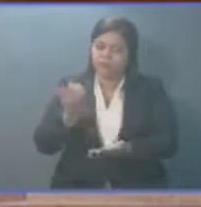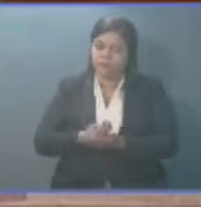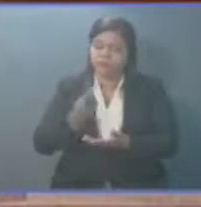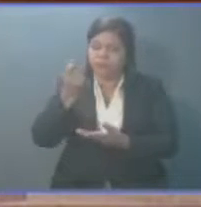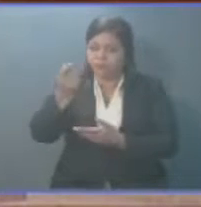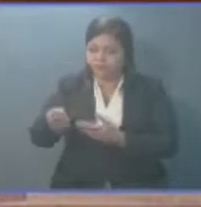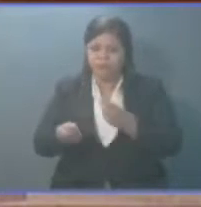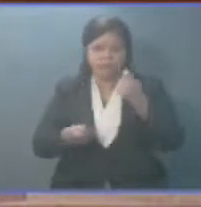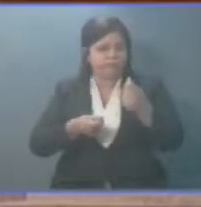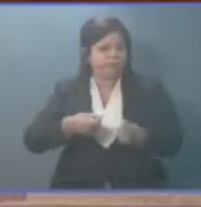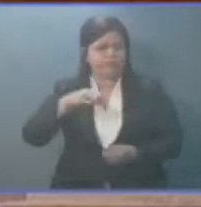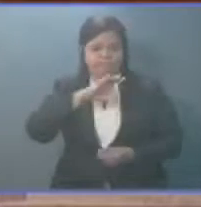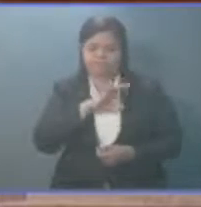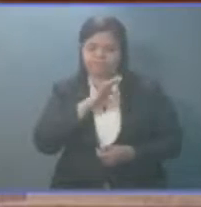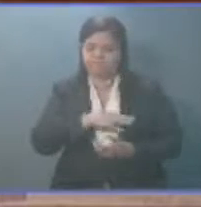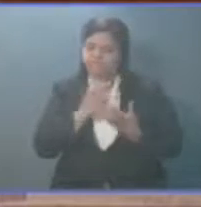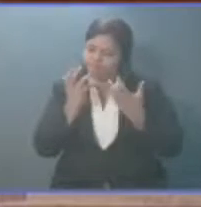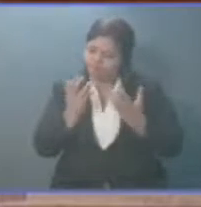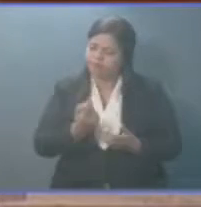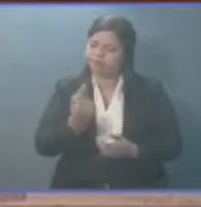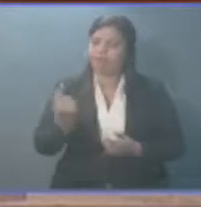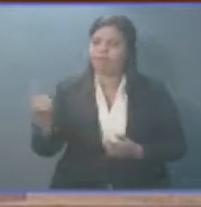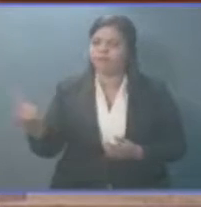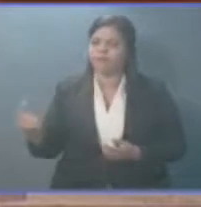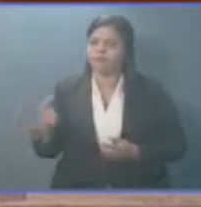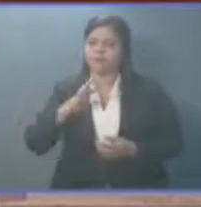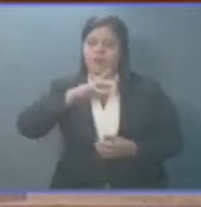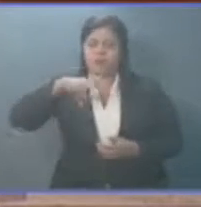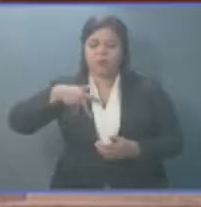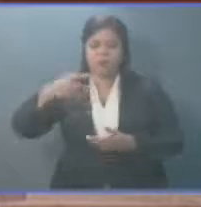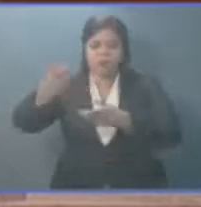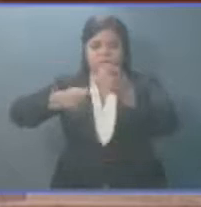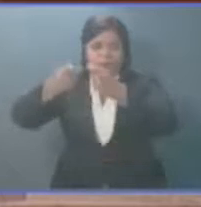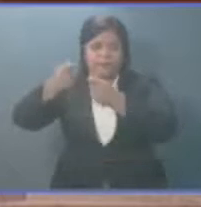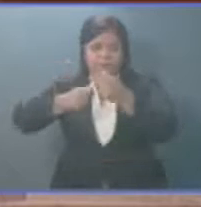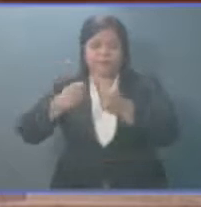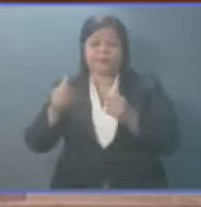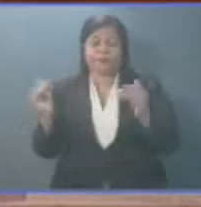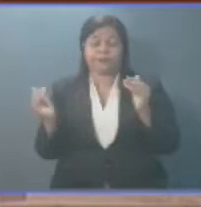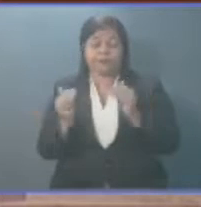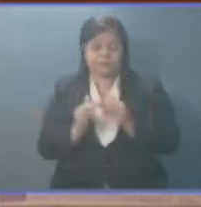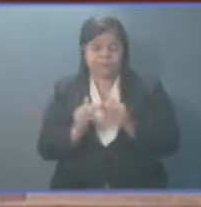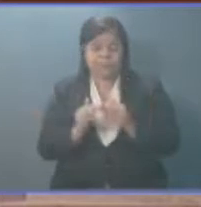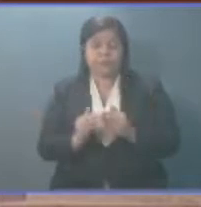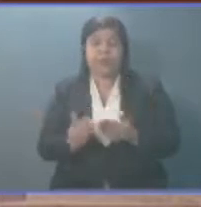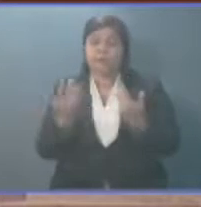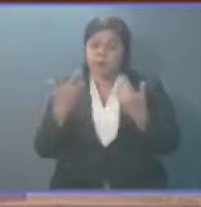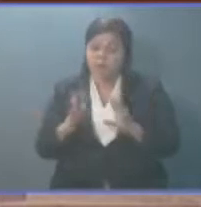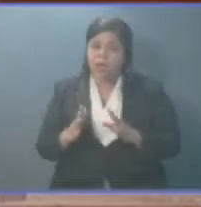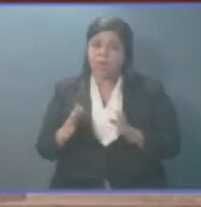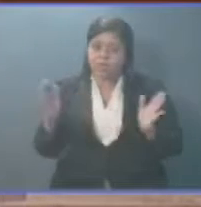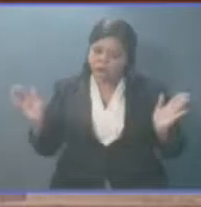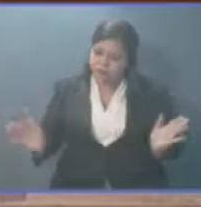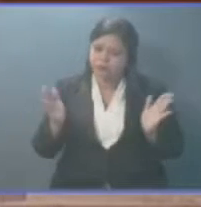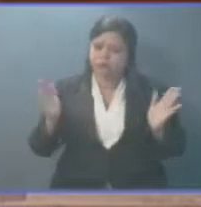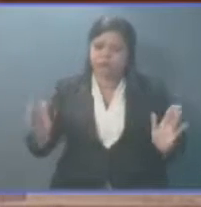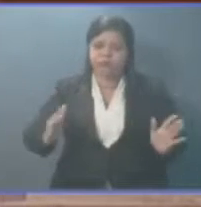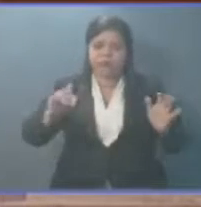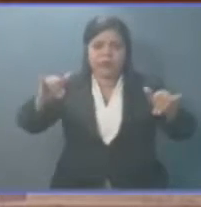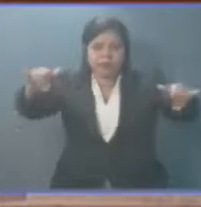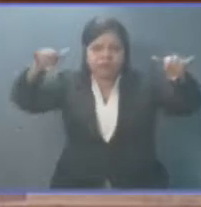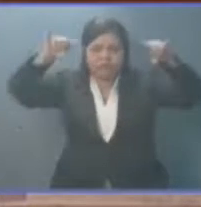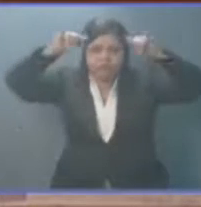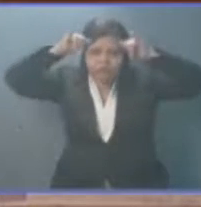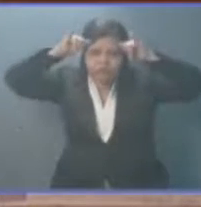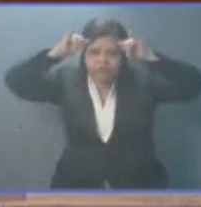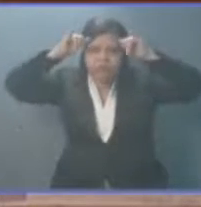inversión y beneficiando a miles de cafetaleros. En cuanto a la producción pecuaria, hemos promovido el incremento de la ganadería ovina a través